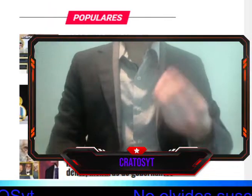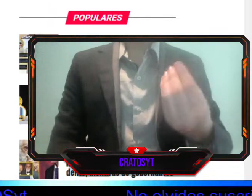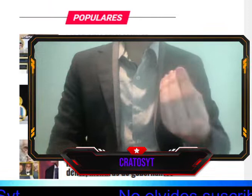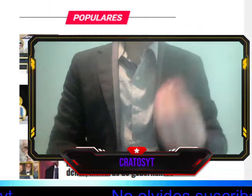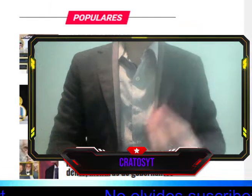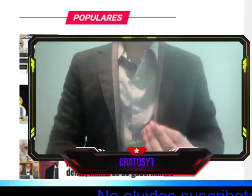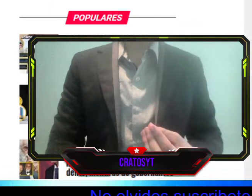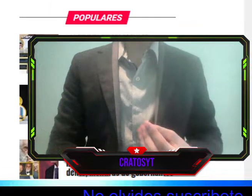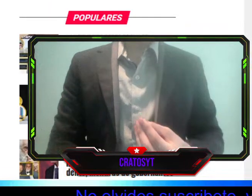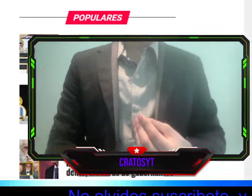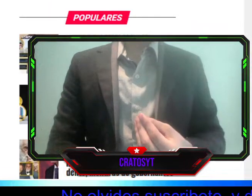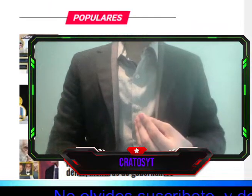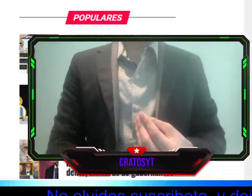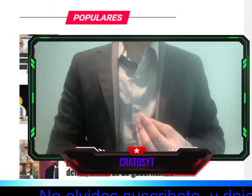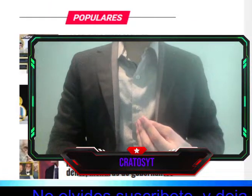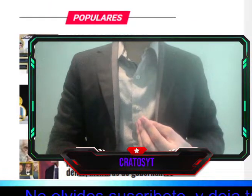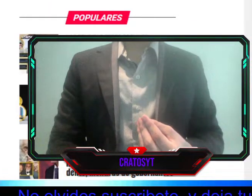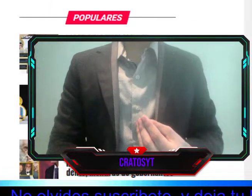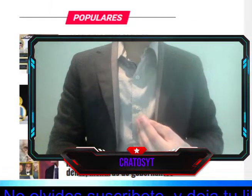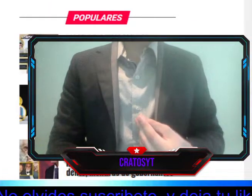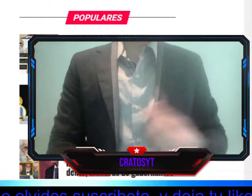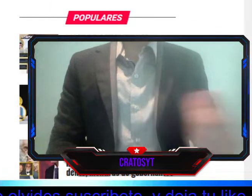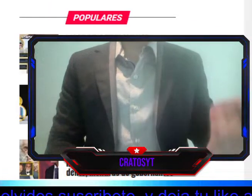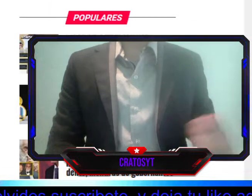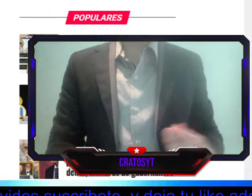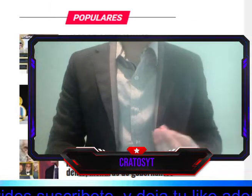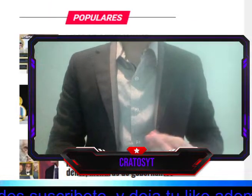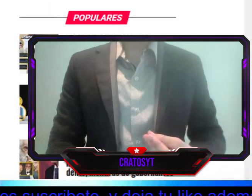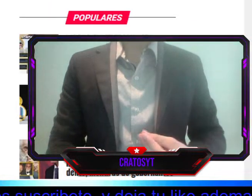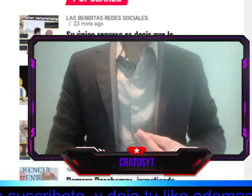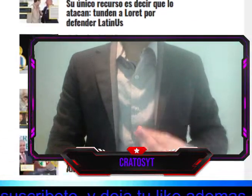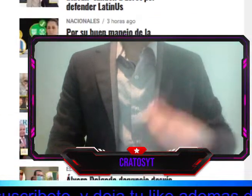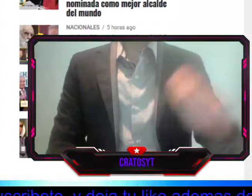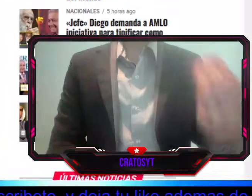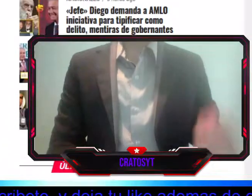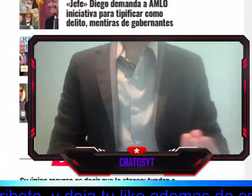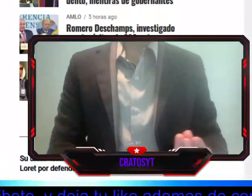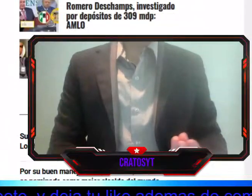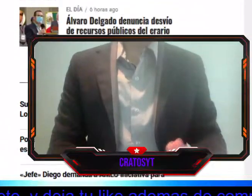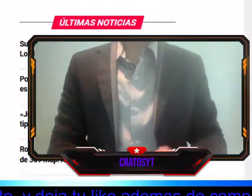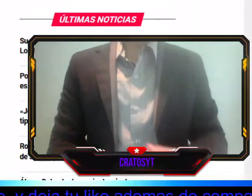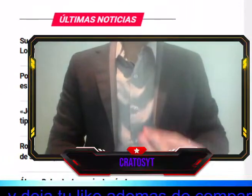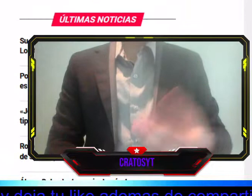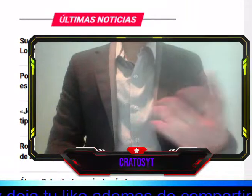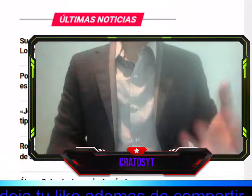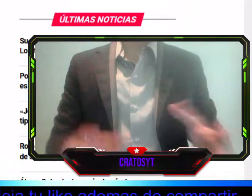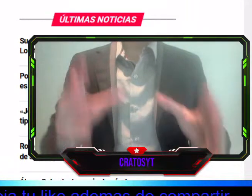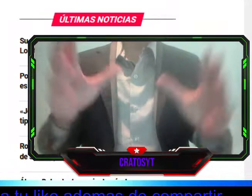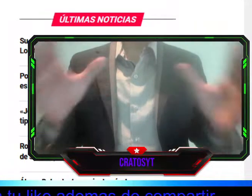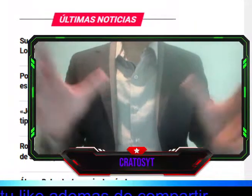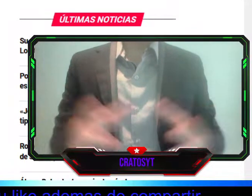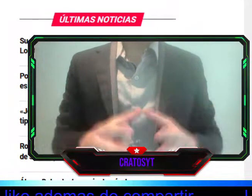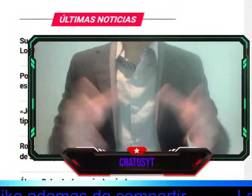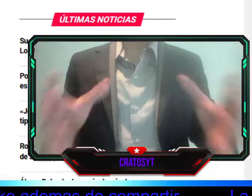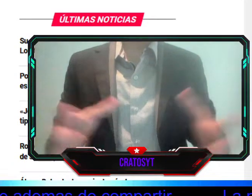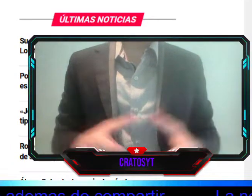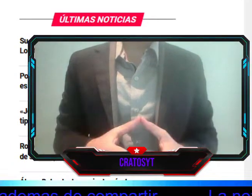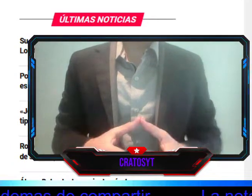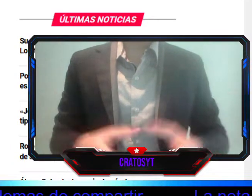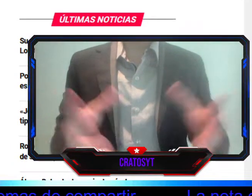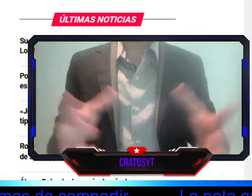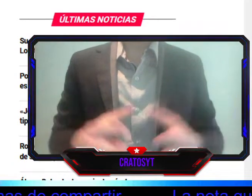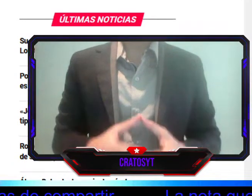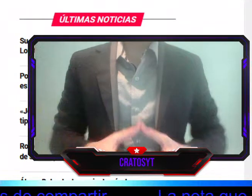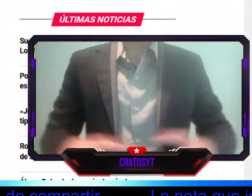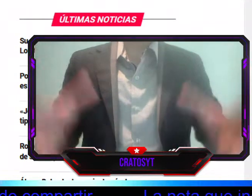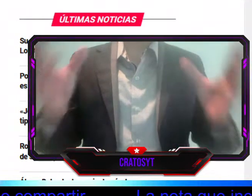ellos, simplemente se deja en completa, pues digamos, libertad de que se les pueda cuestionar. Y es que, a ver, una cosa que me pareció ridícula que